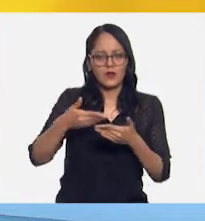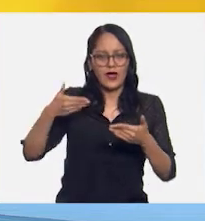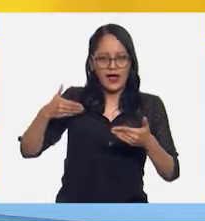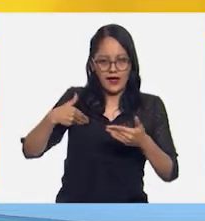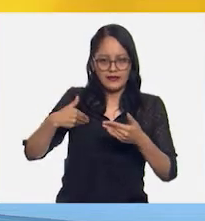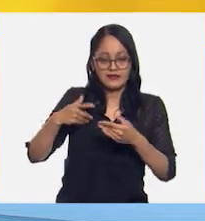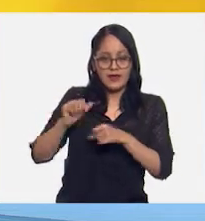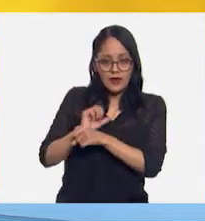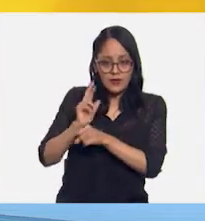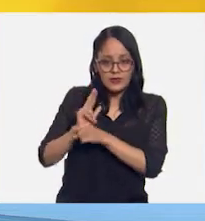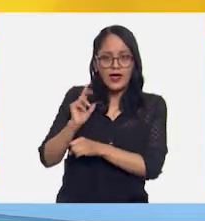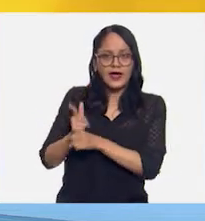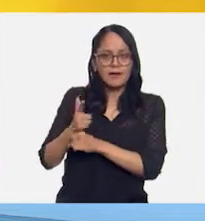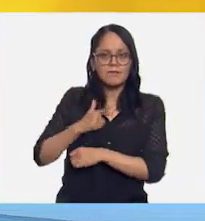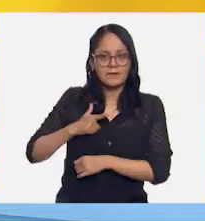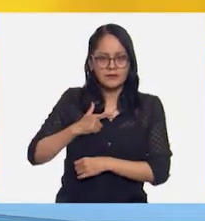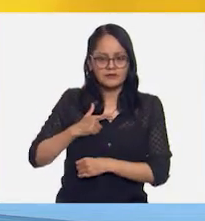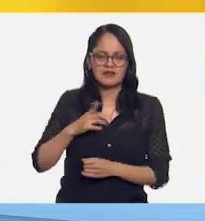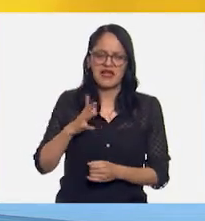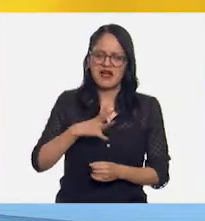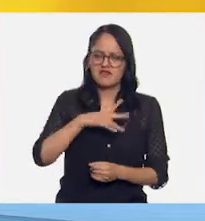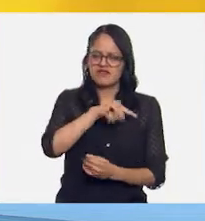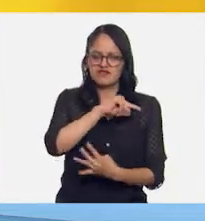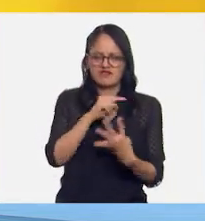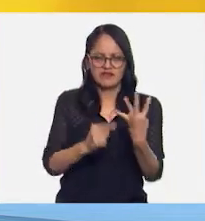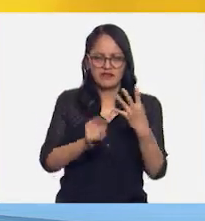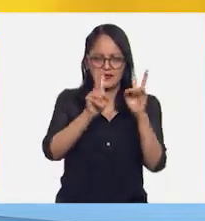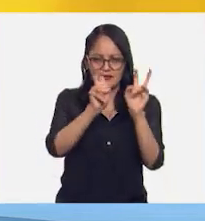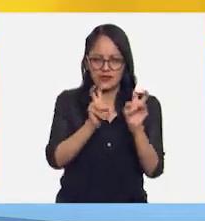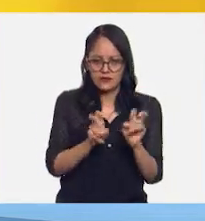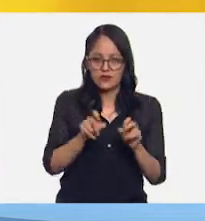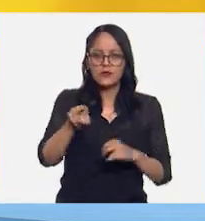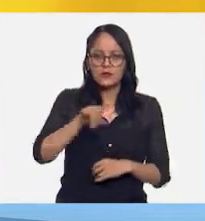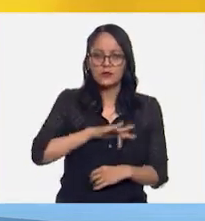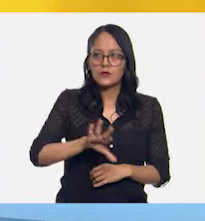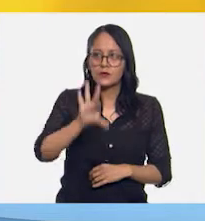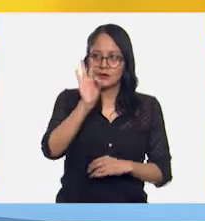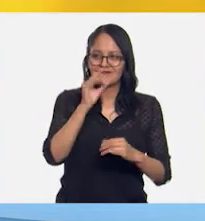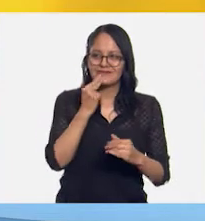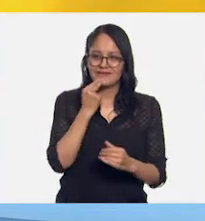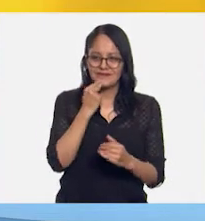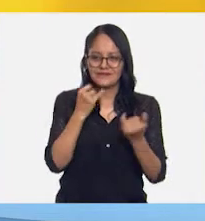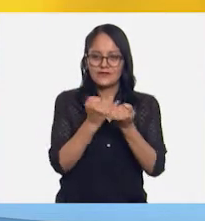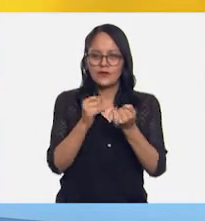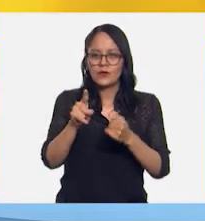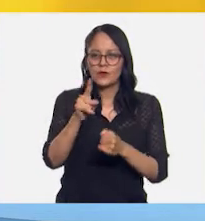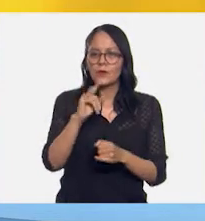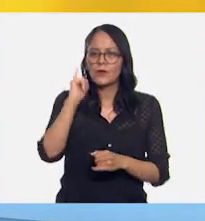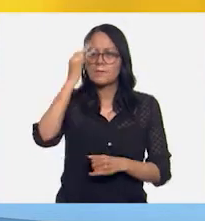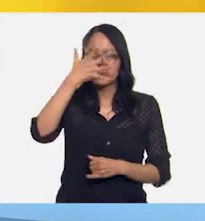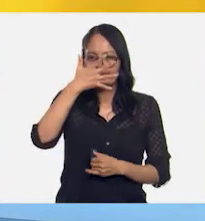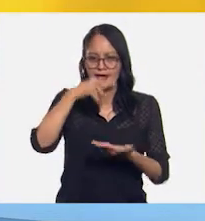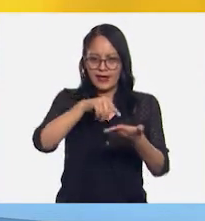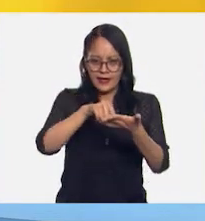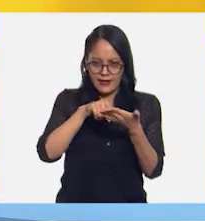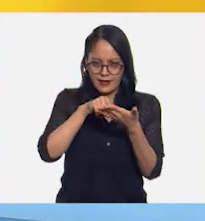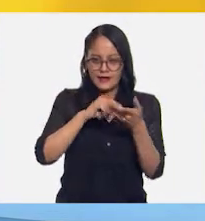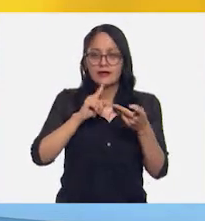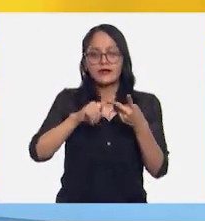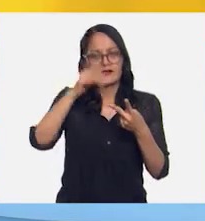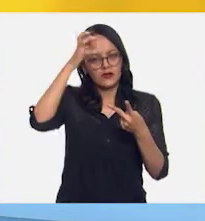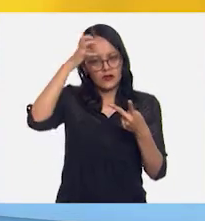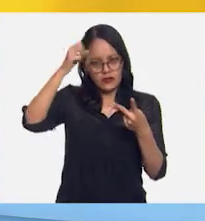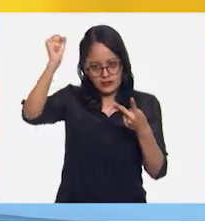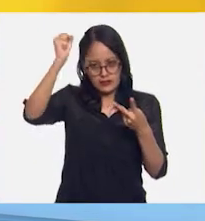previa. Opciones hay diversas. También podrían usar como punto de partida una imagen, un